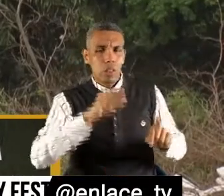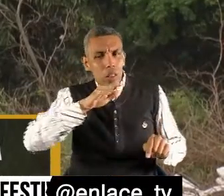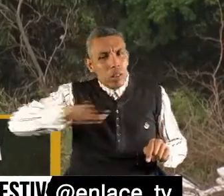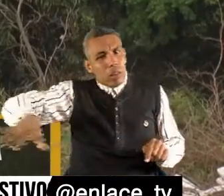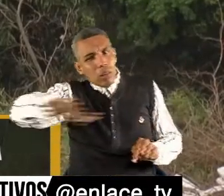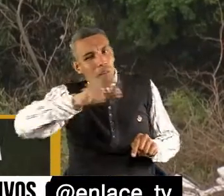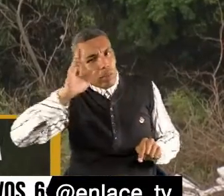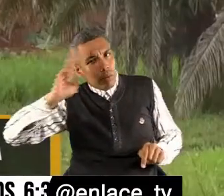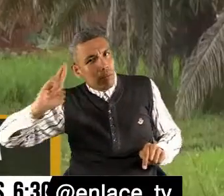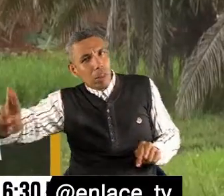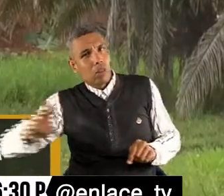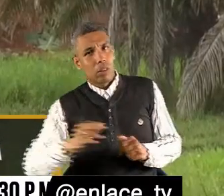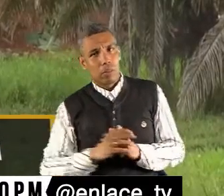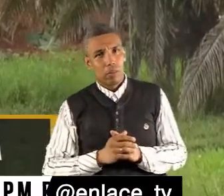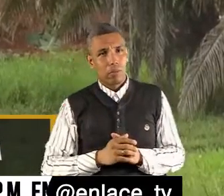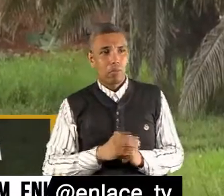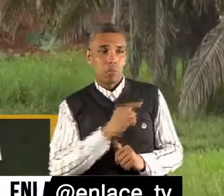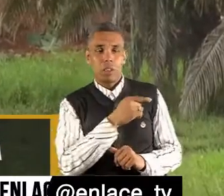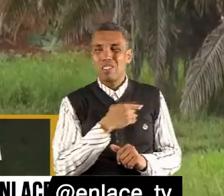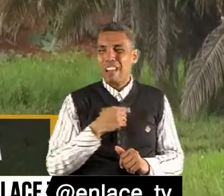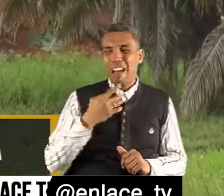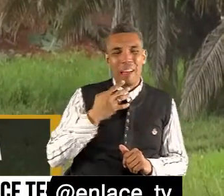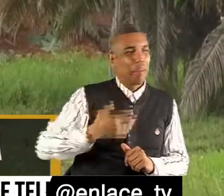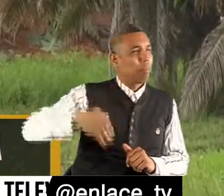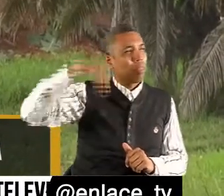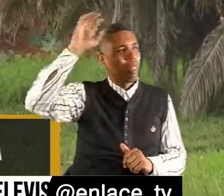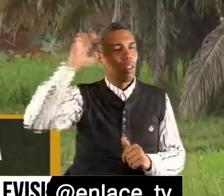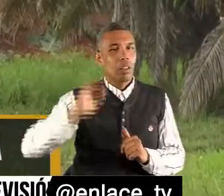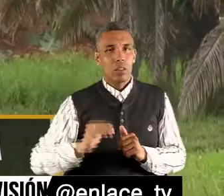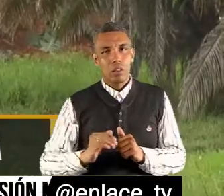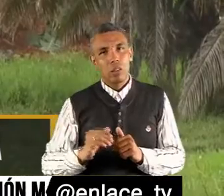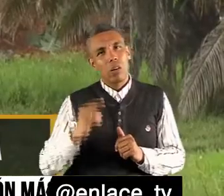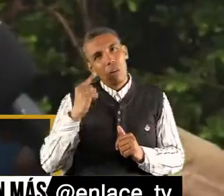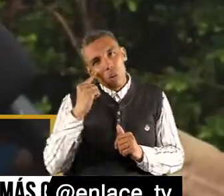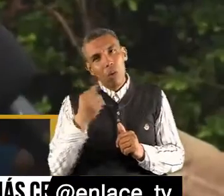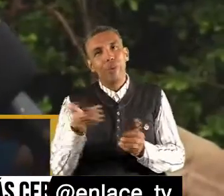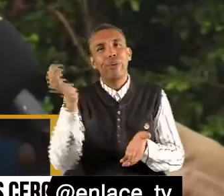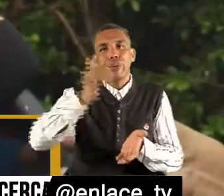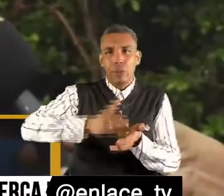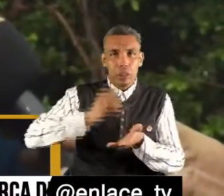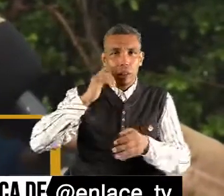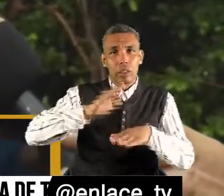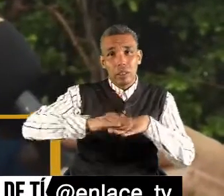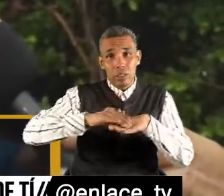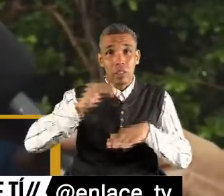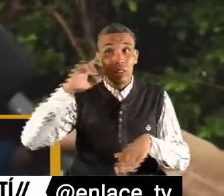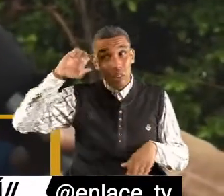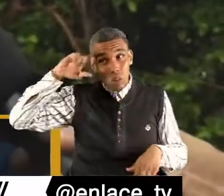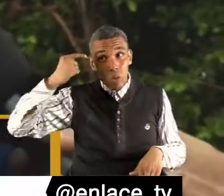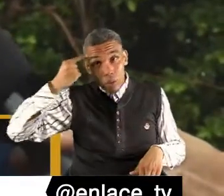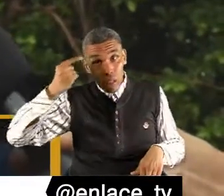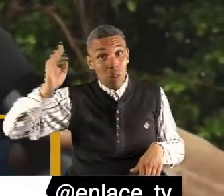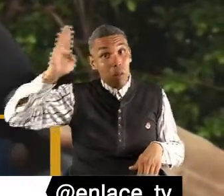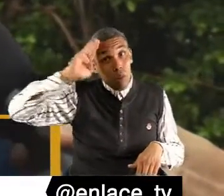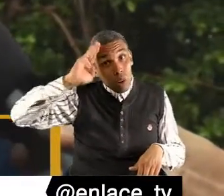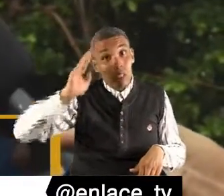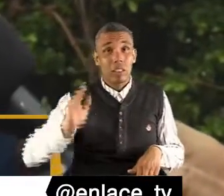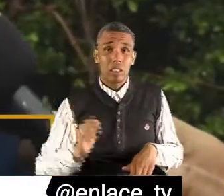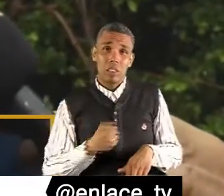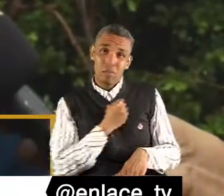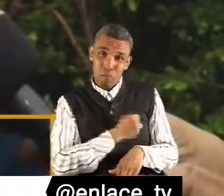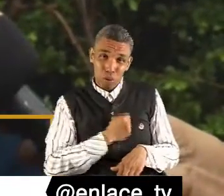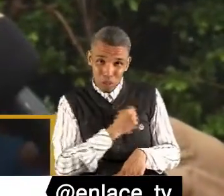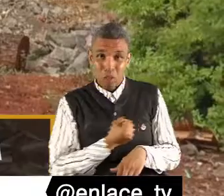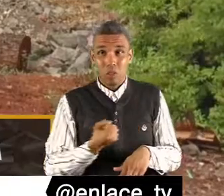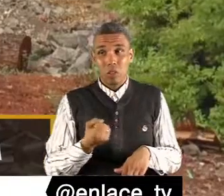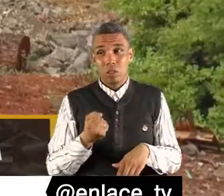mi papá, hacer un llamado a las autoridades para que frenen eso y los señores vuelvan a sacar la tierra que le están